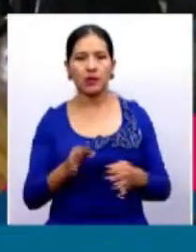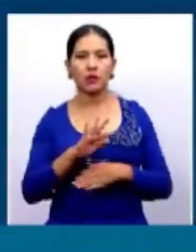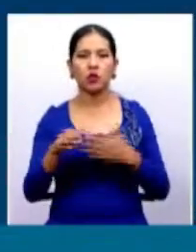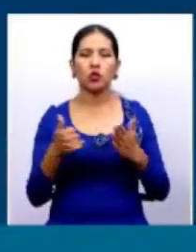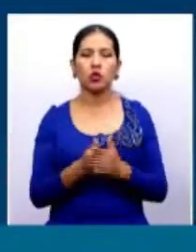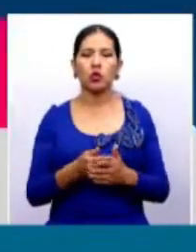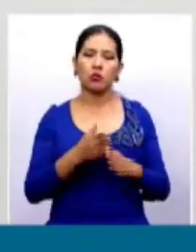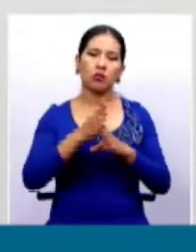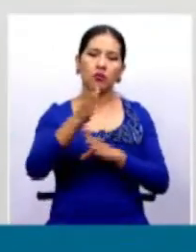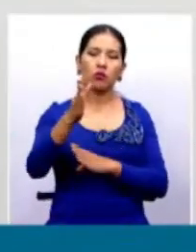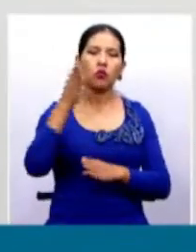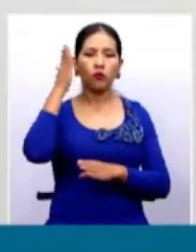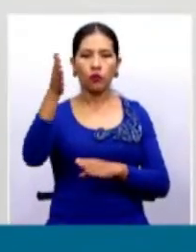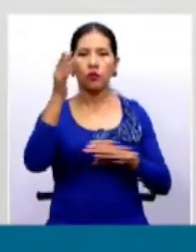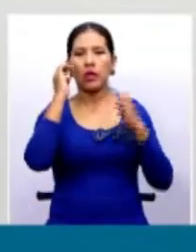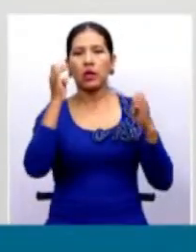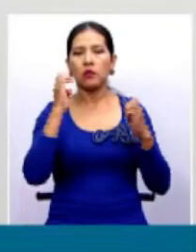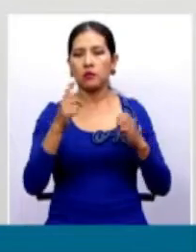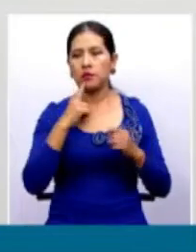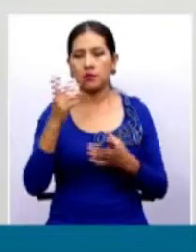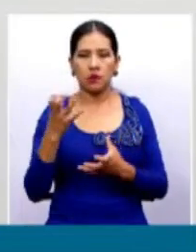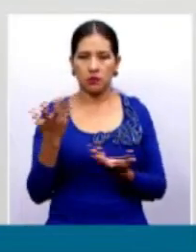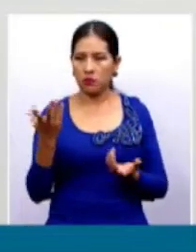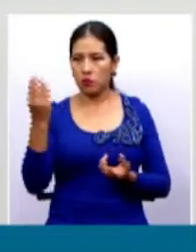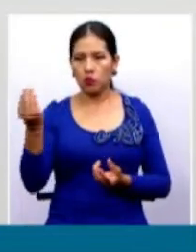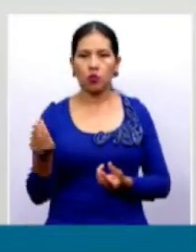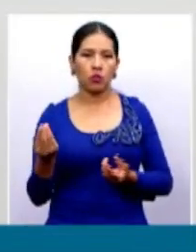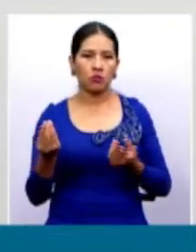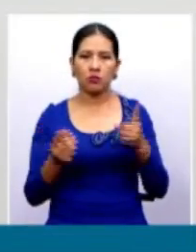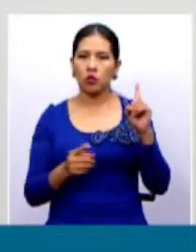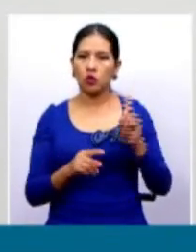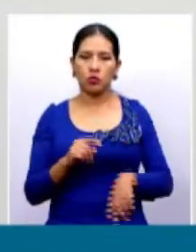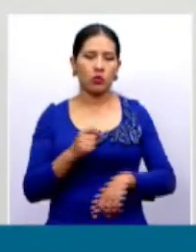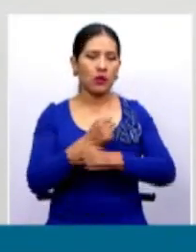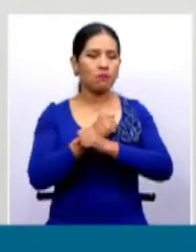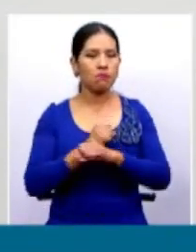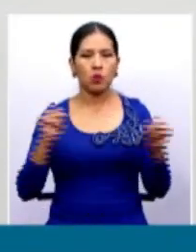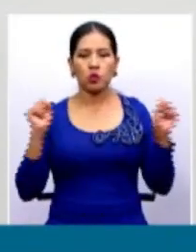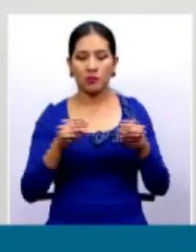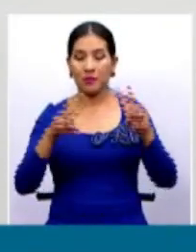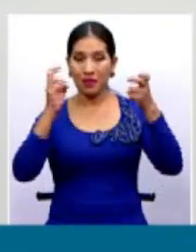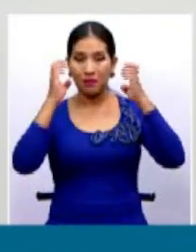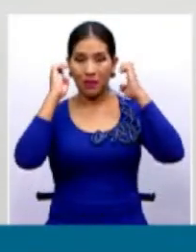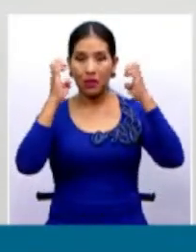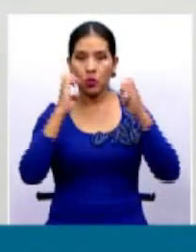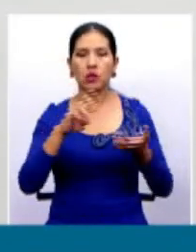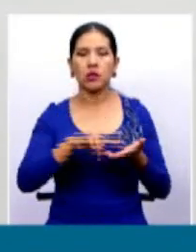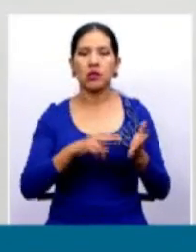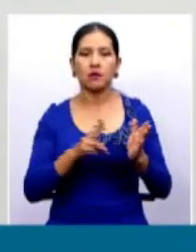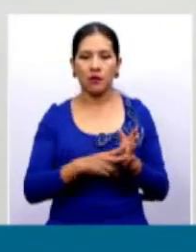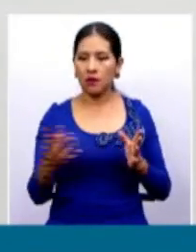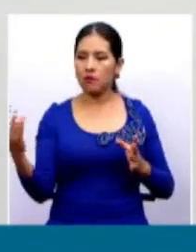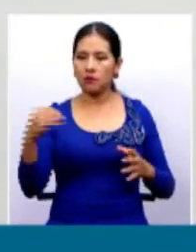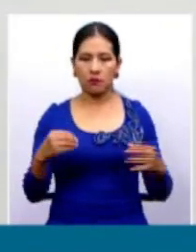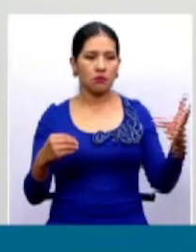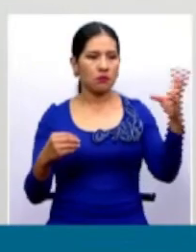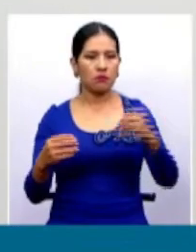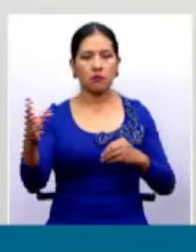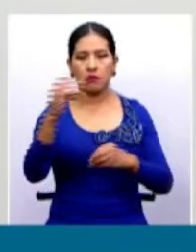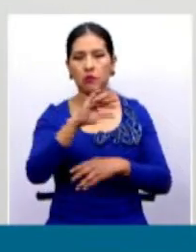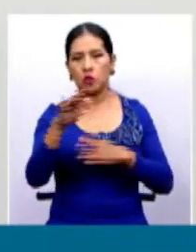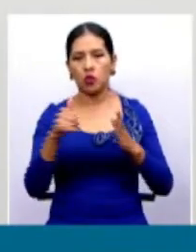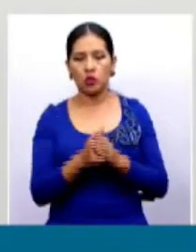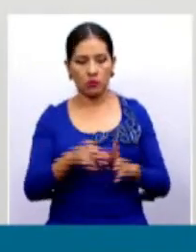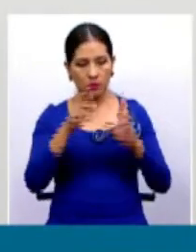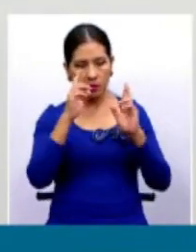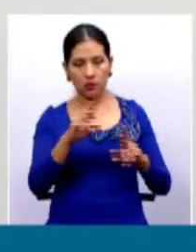el destino de la educación de nuestro país cosa que eso es imposible la educación tenemos que debatir en el marco del